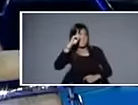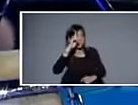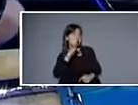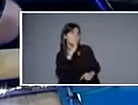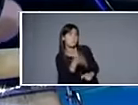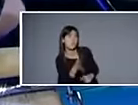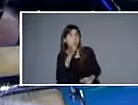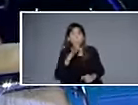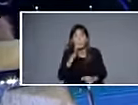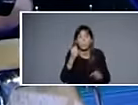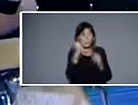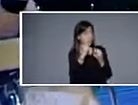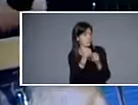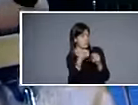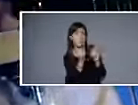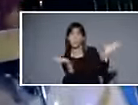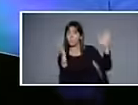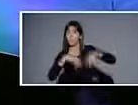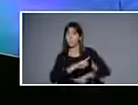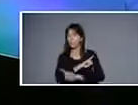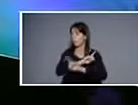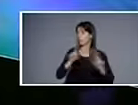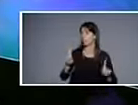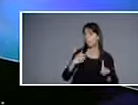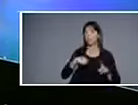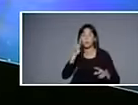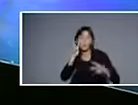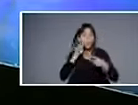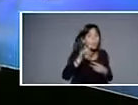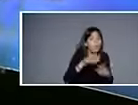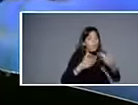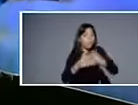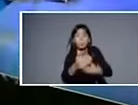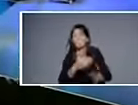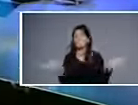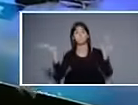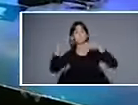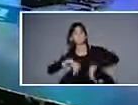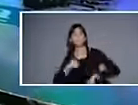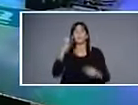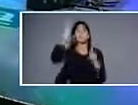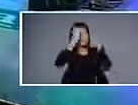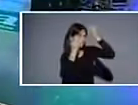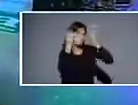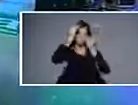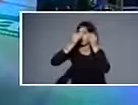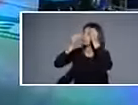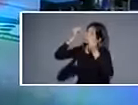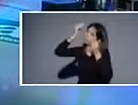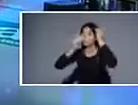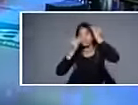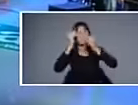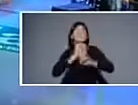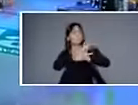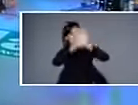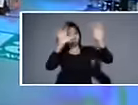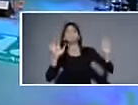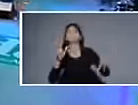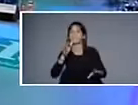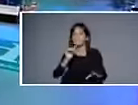Porque ni tengo trabajo, ni tampoco perspectiva. Dándole vueltas al coco, yo ya lo tengo muy